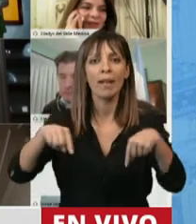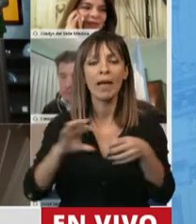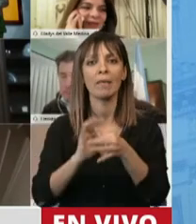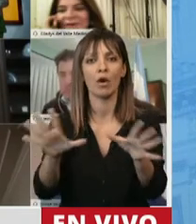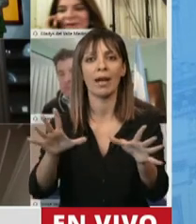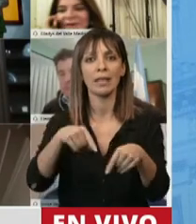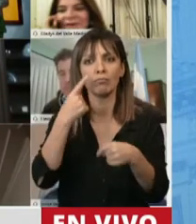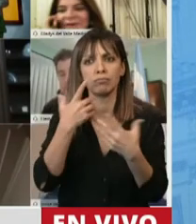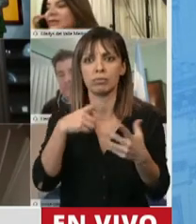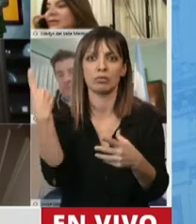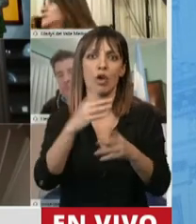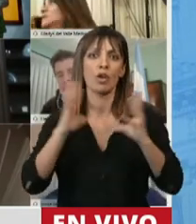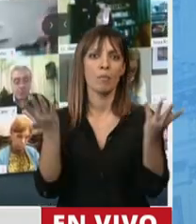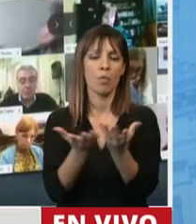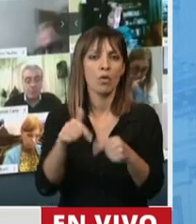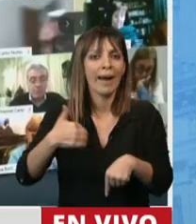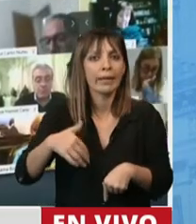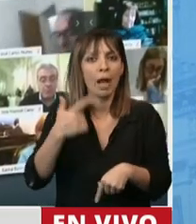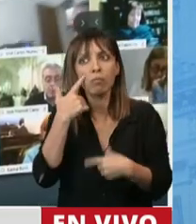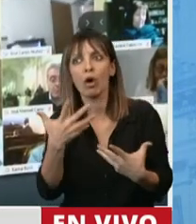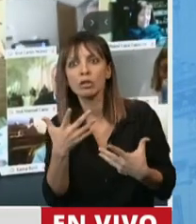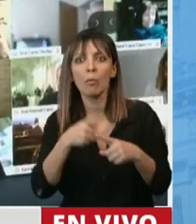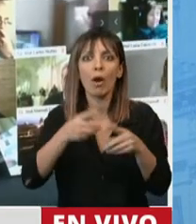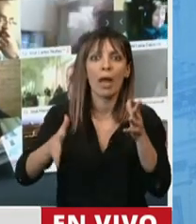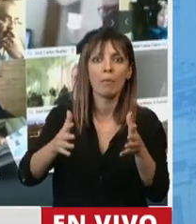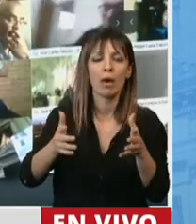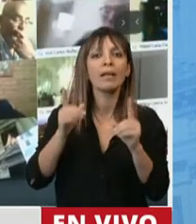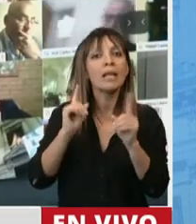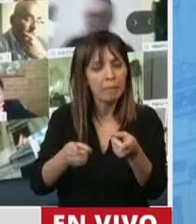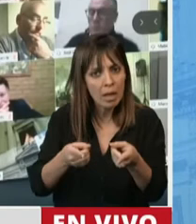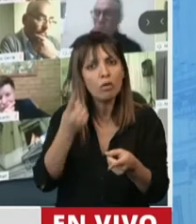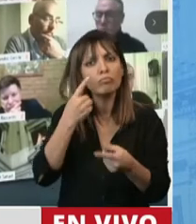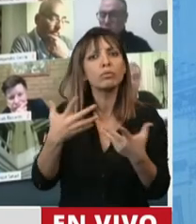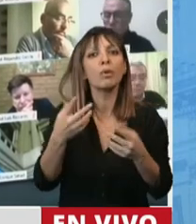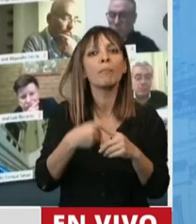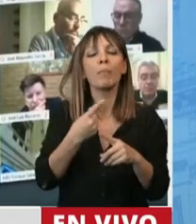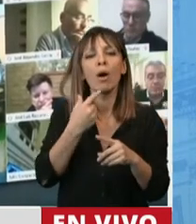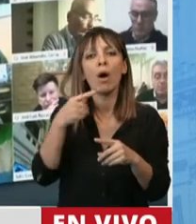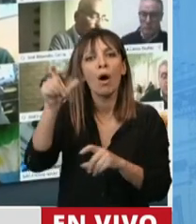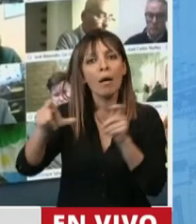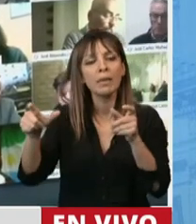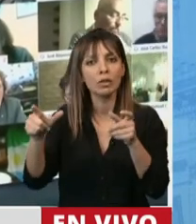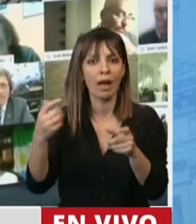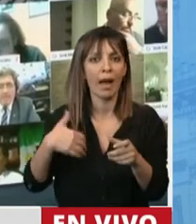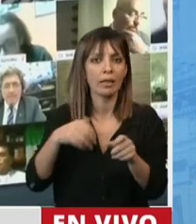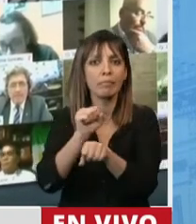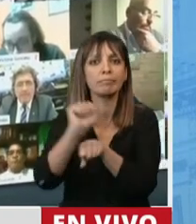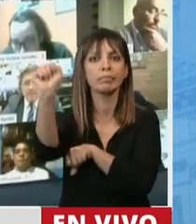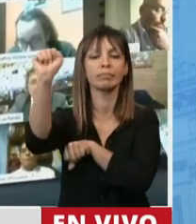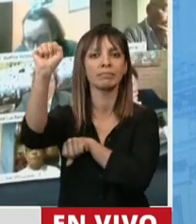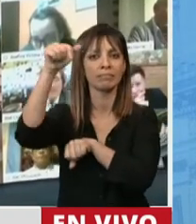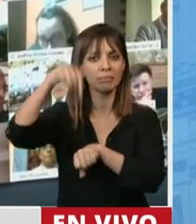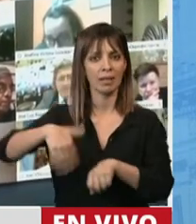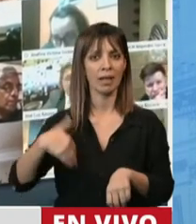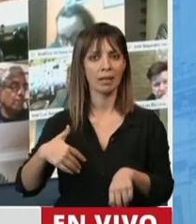conocen por cada uno de los educadores argentinos que se formaron en este país, pero que a nosotros nos llenan de orgullo porque